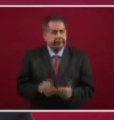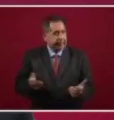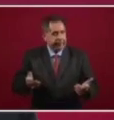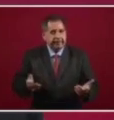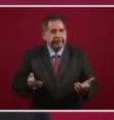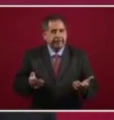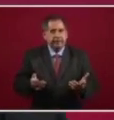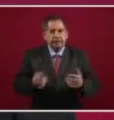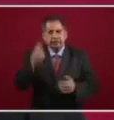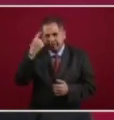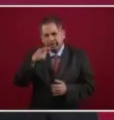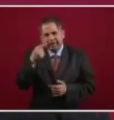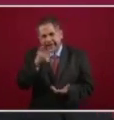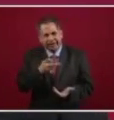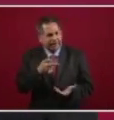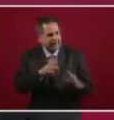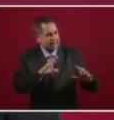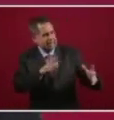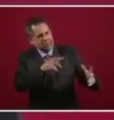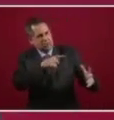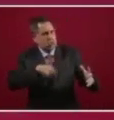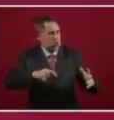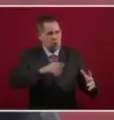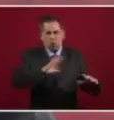Entonces, ¿para qué tener